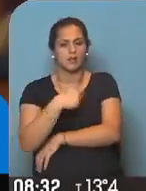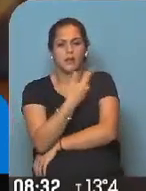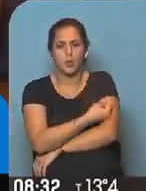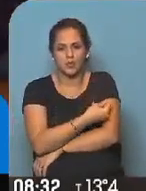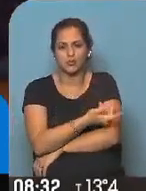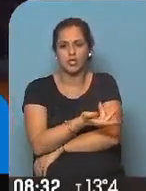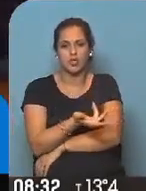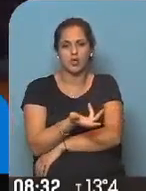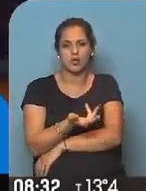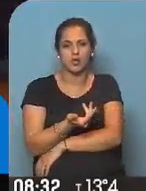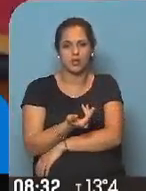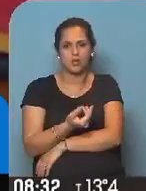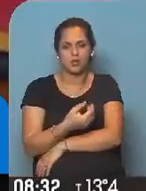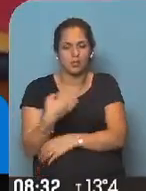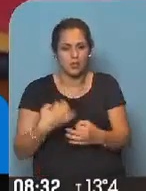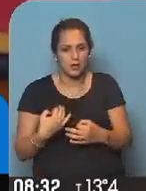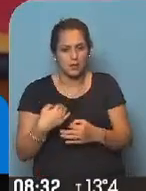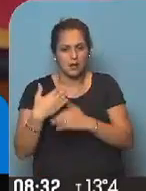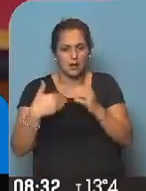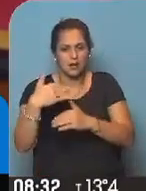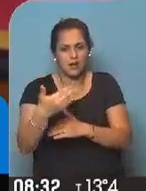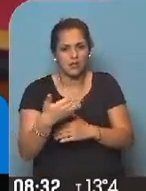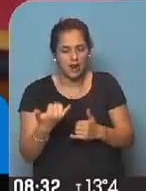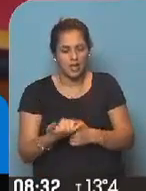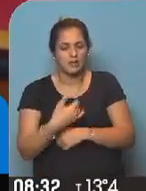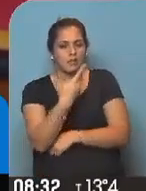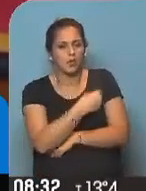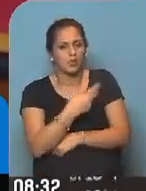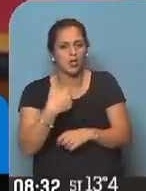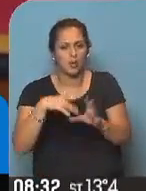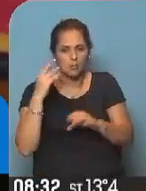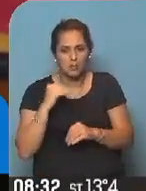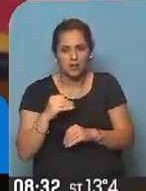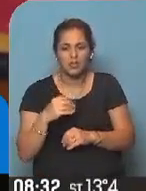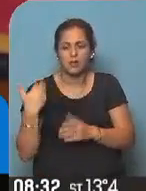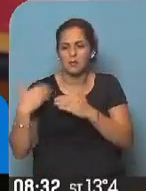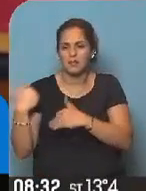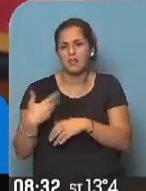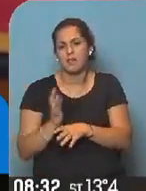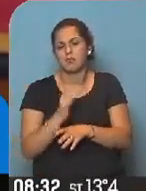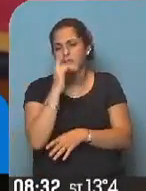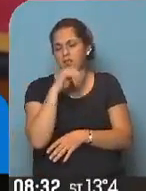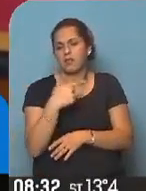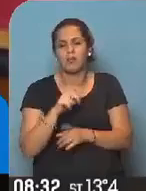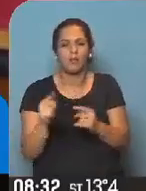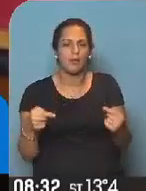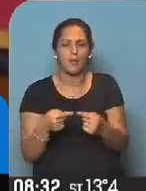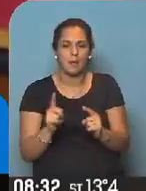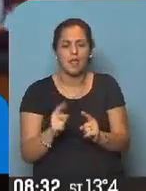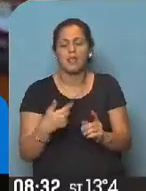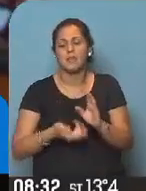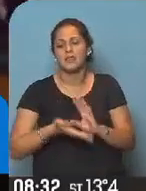algo bueno tiene argentinas de un buen calendario de vacunación y de vacunas completa ir para atrás con eso es absurdo hay un recorte también en las partidas sociales